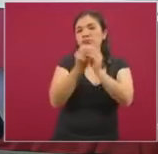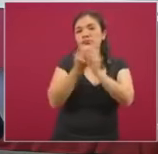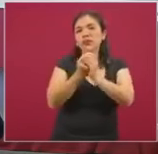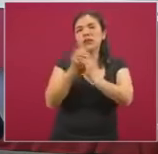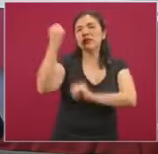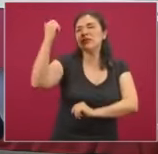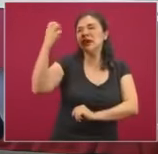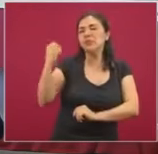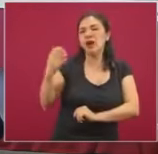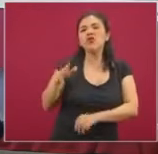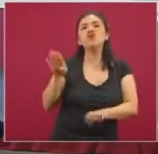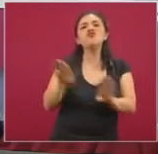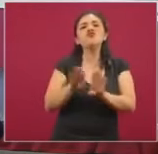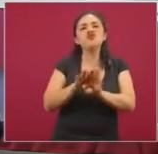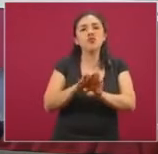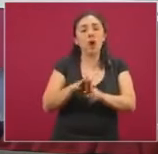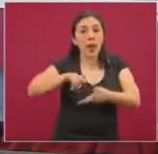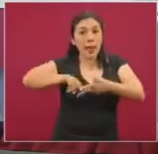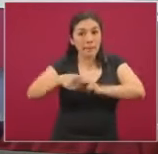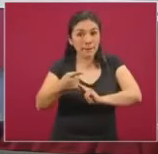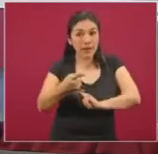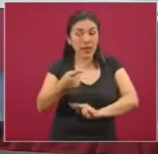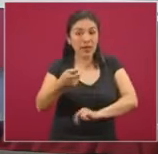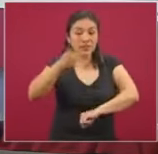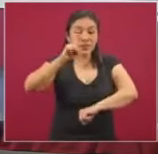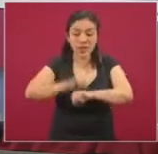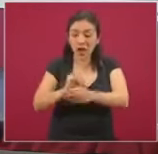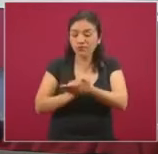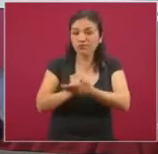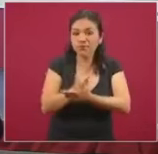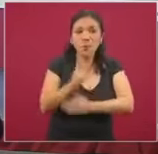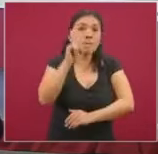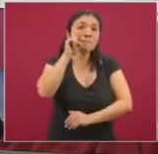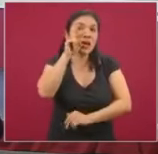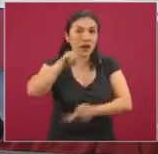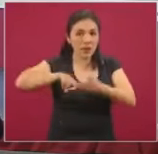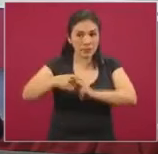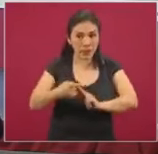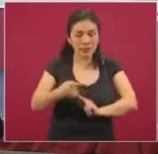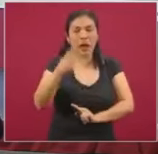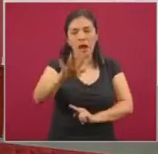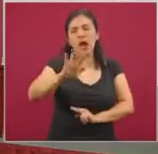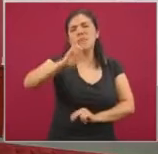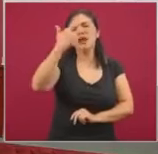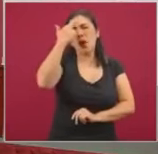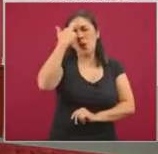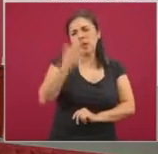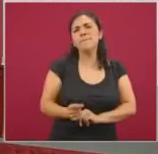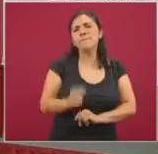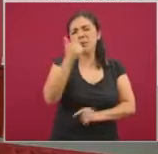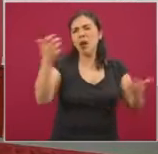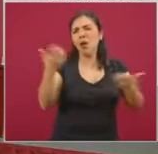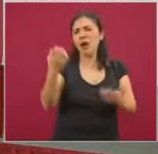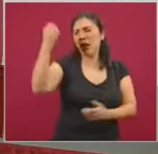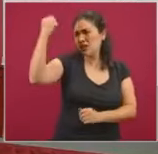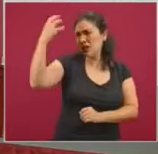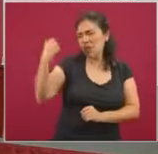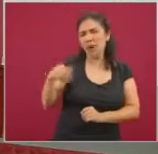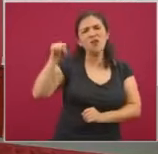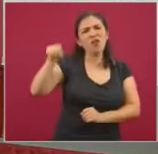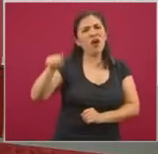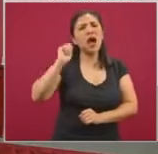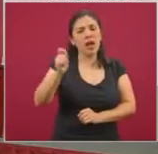que inicia con su vigencia precisamente el día de mañana. Recordemos que el primer paso que realiza el semáforo es